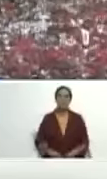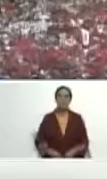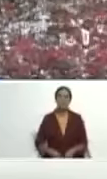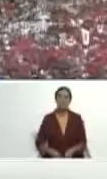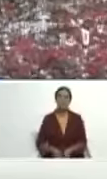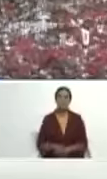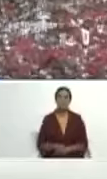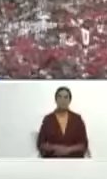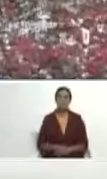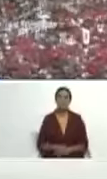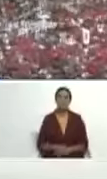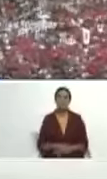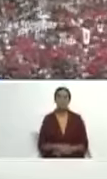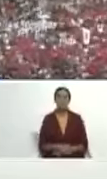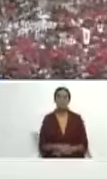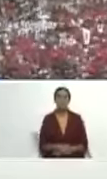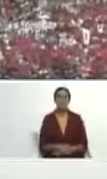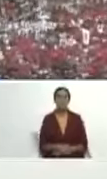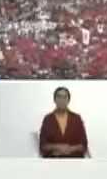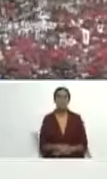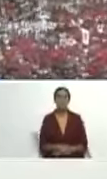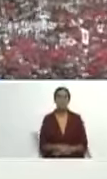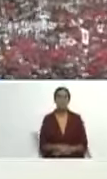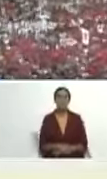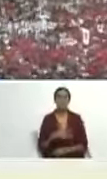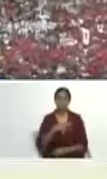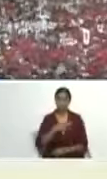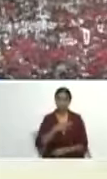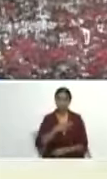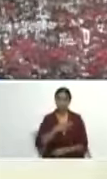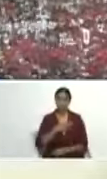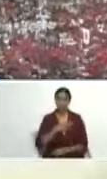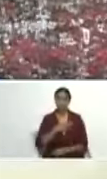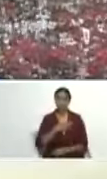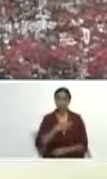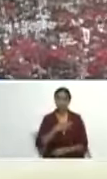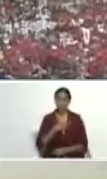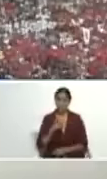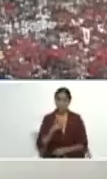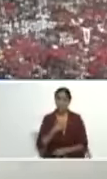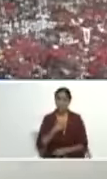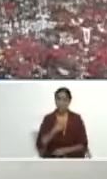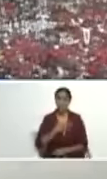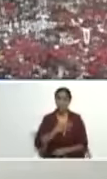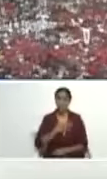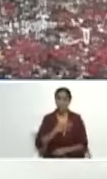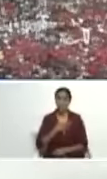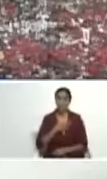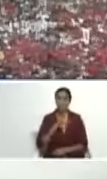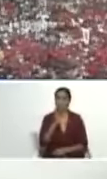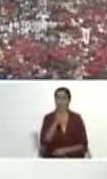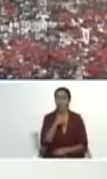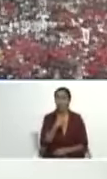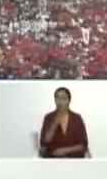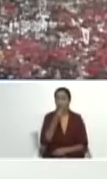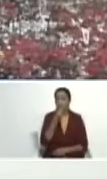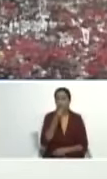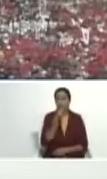yo no tengo almuerzo todavía a esta